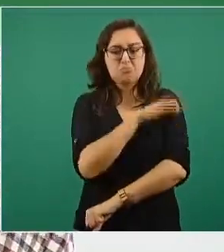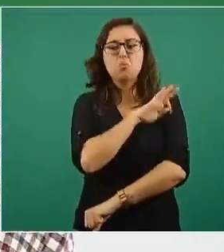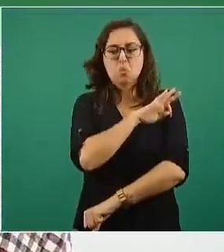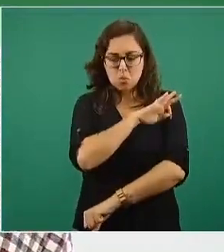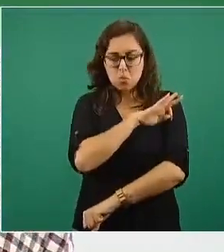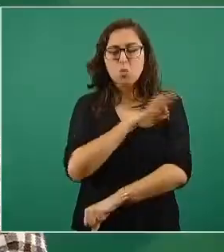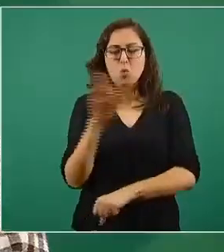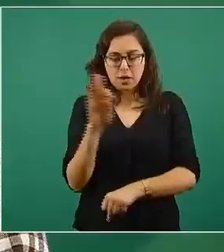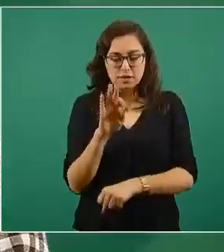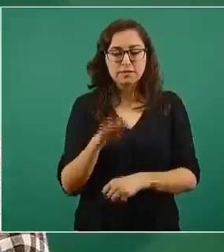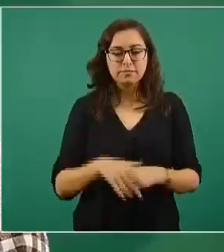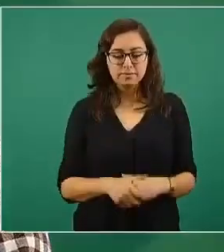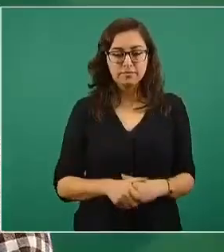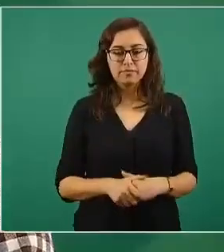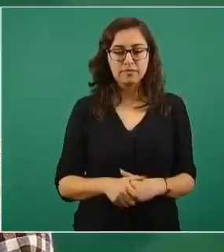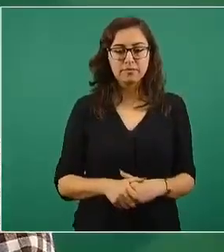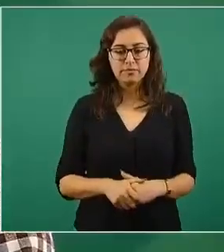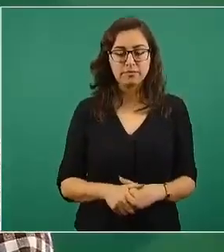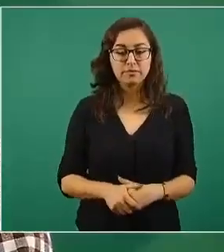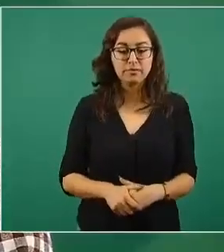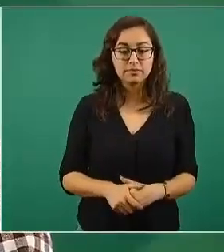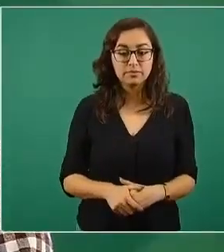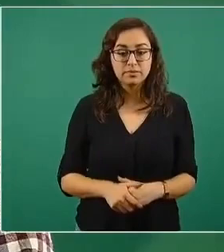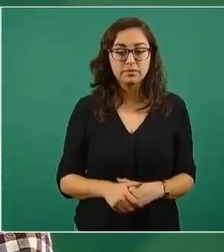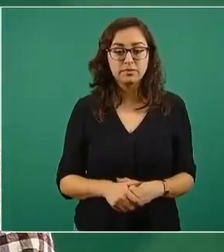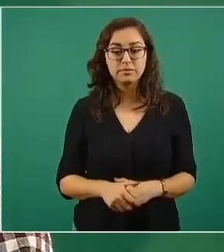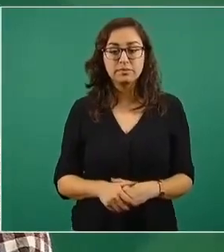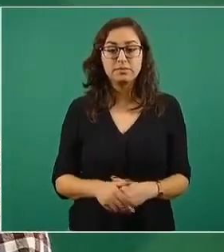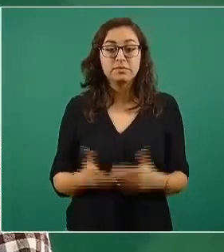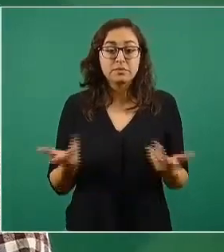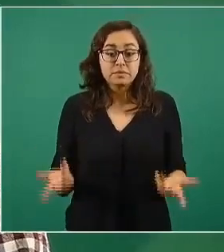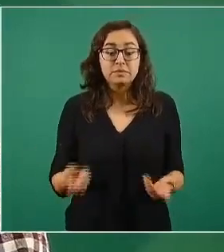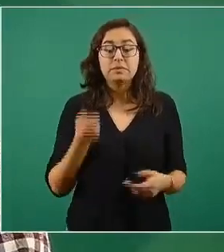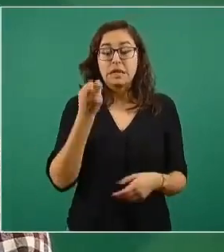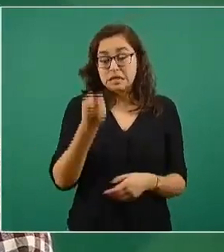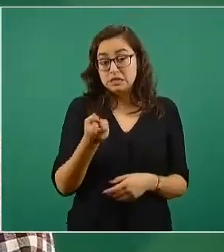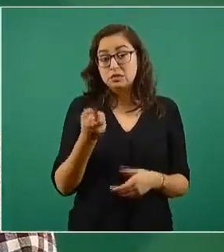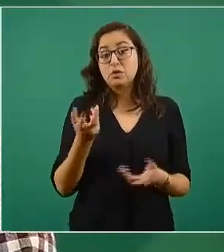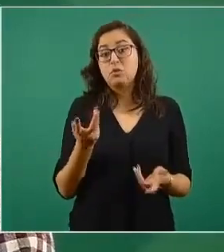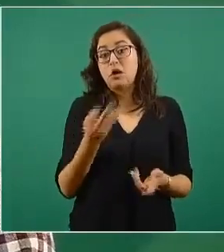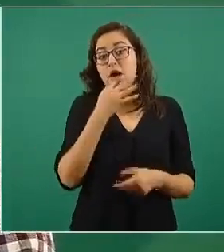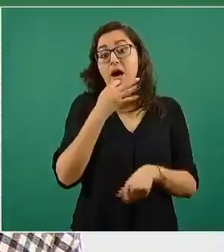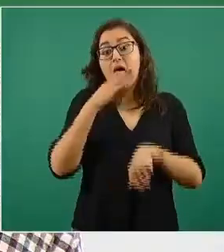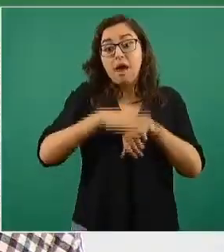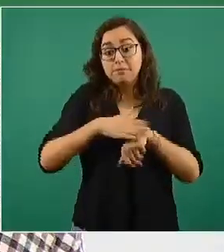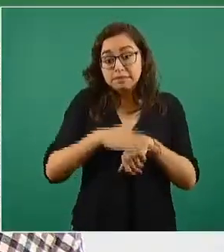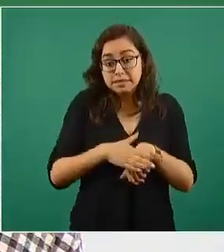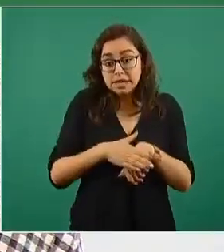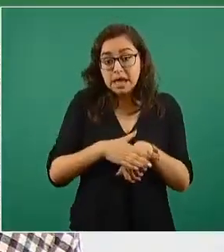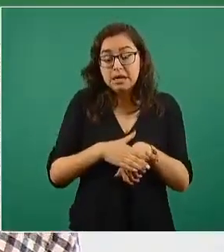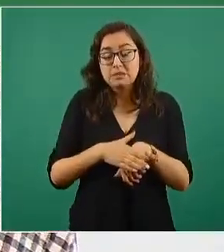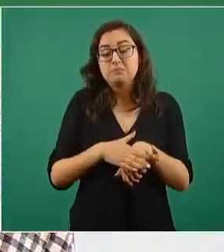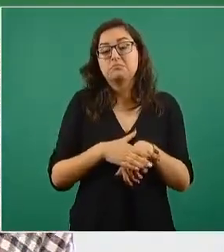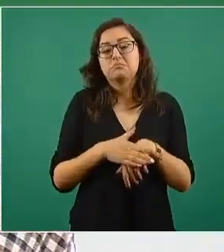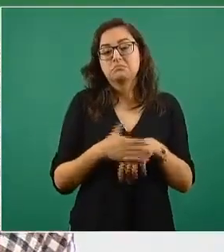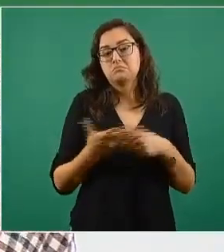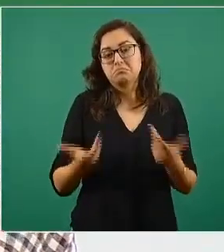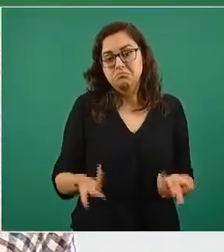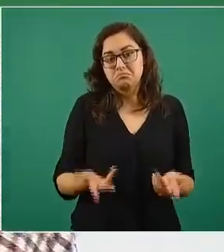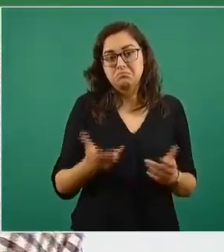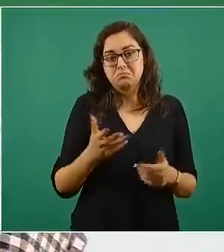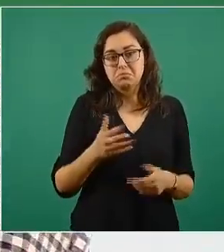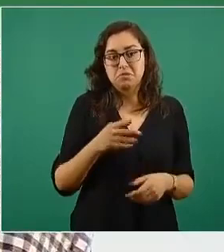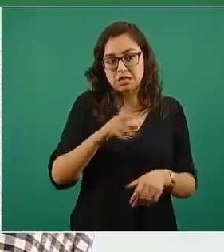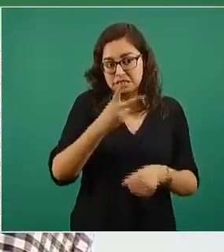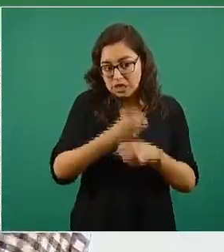calendario que le corresponda. Y en su momento recibirá la comunicación que será enviada a la persona con el